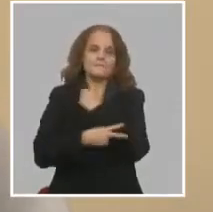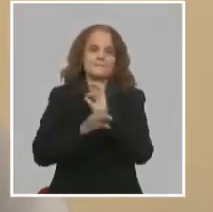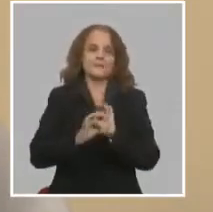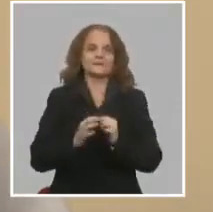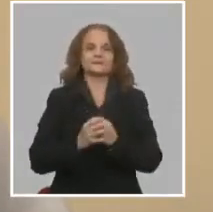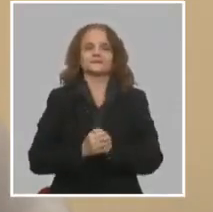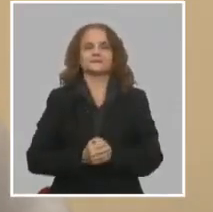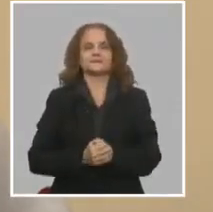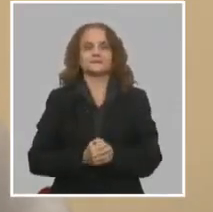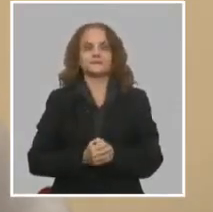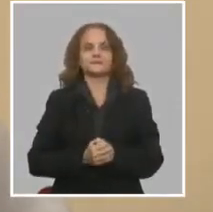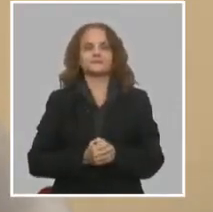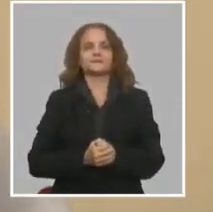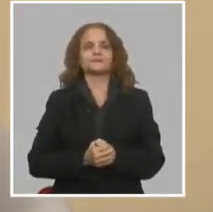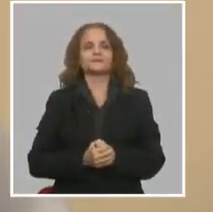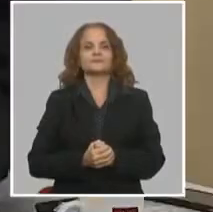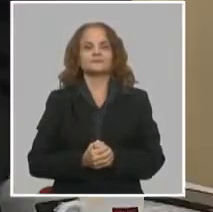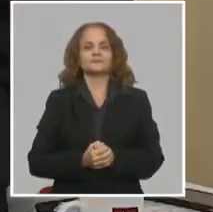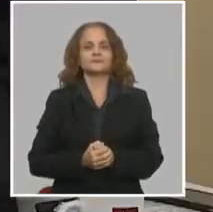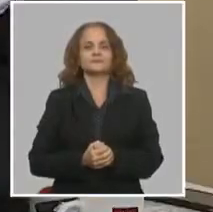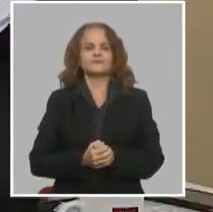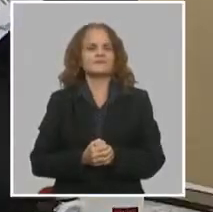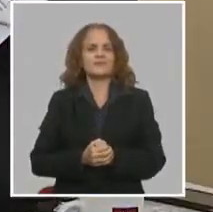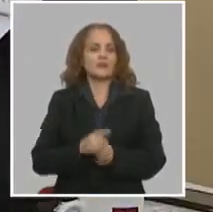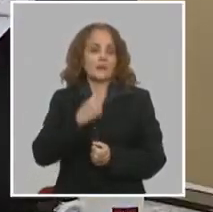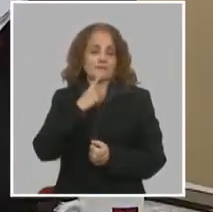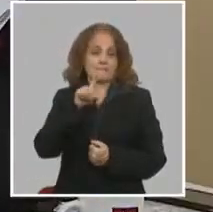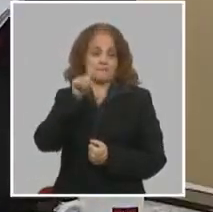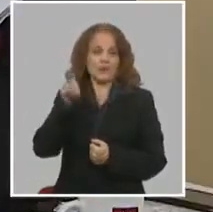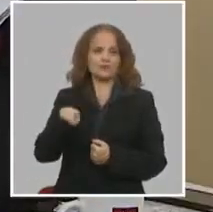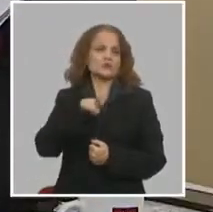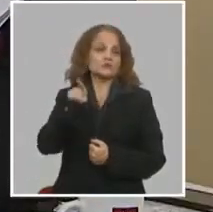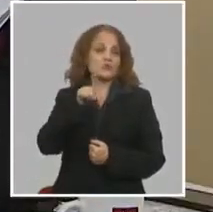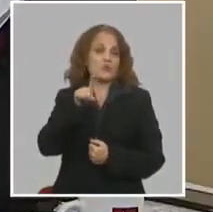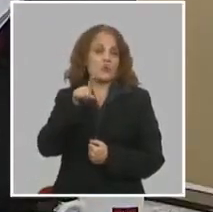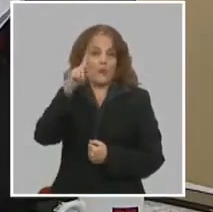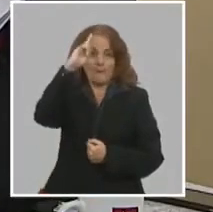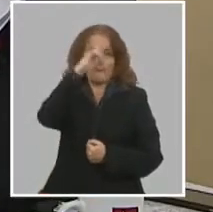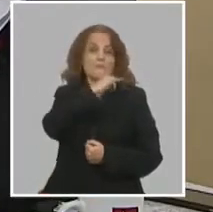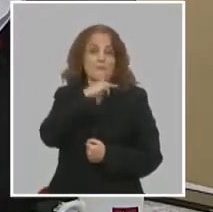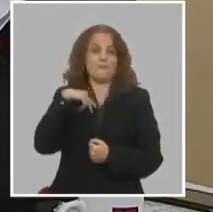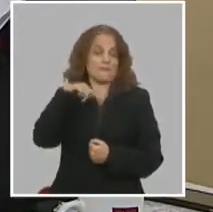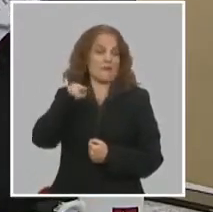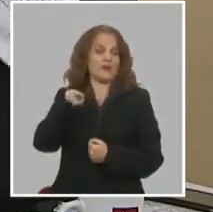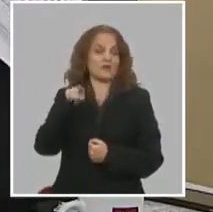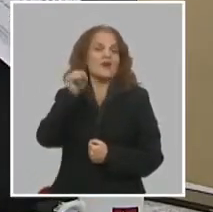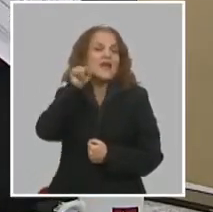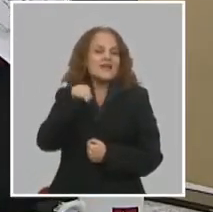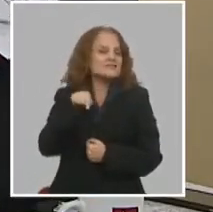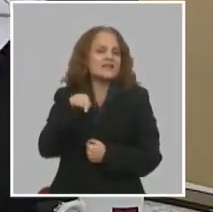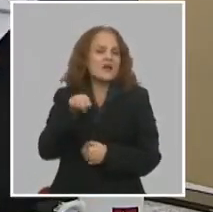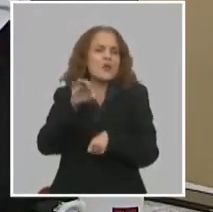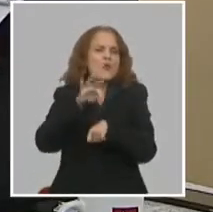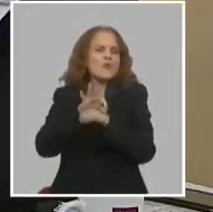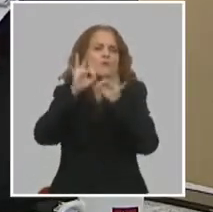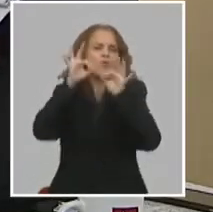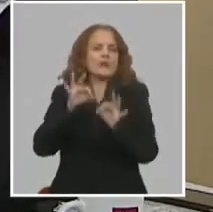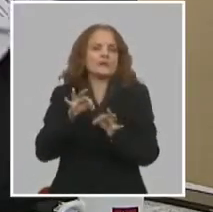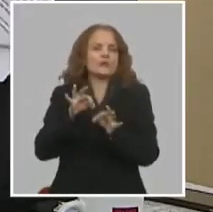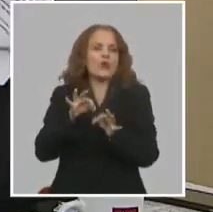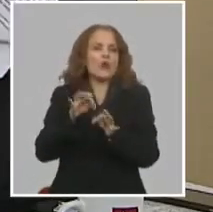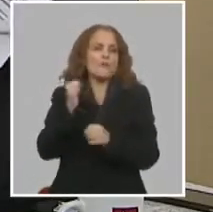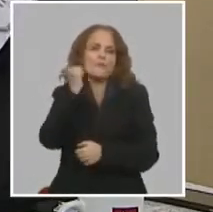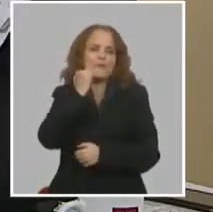brigada de Nepal. Como profesional de la salud, ¿ha sido para ti uno de los momentos, pudiéramos decir, más tensionantes,